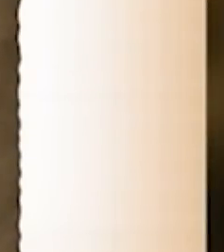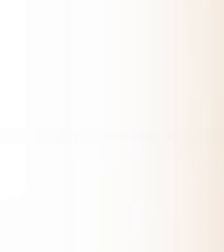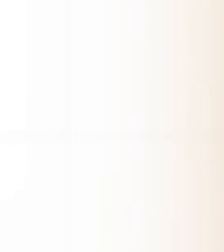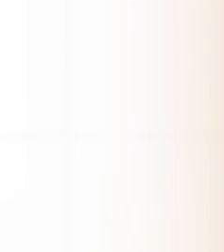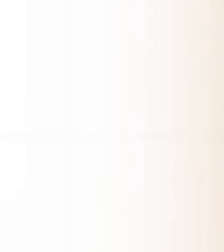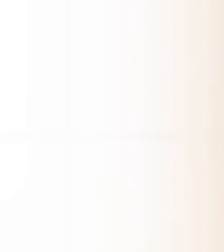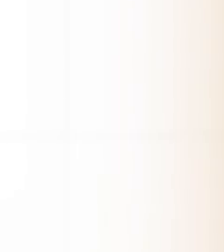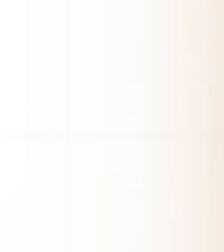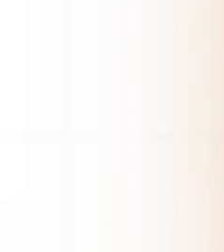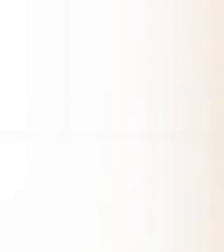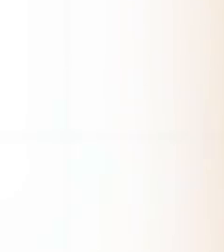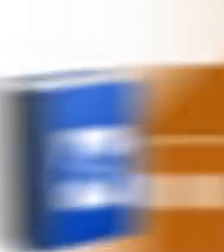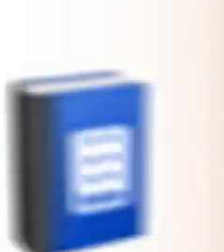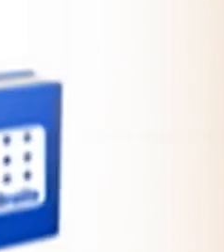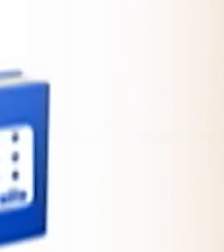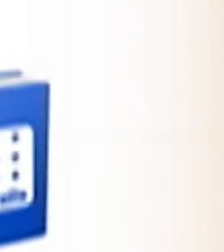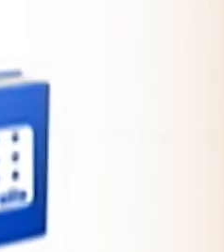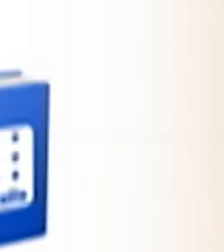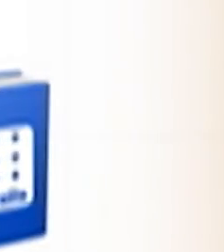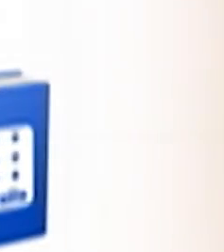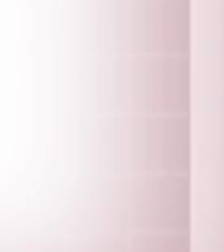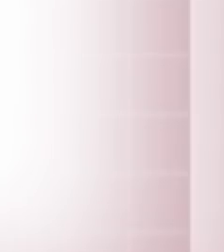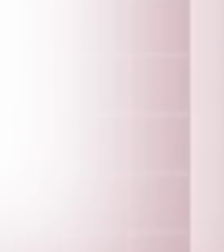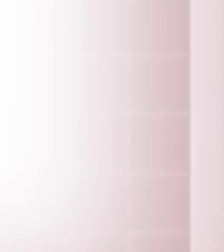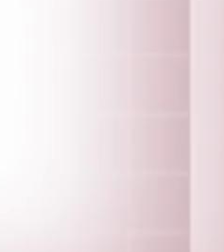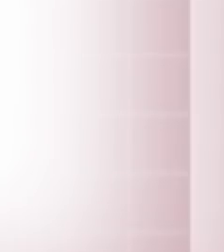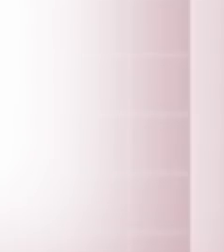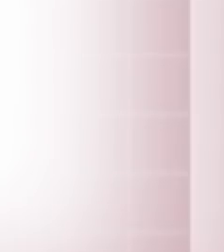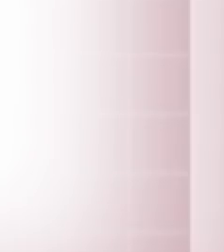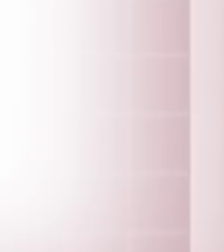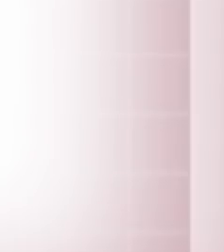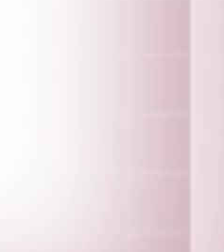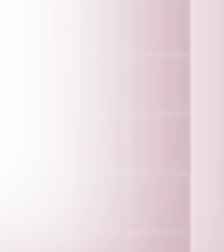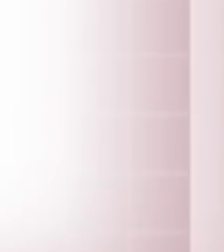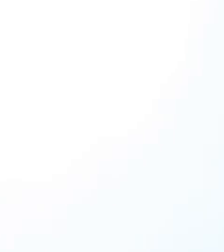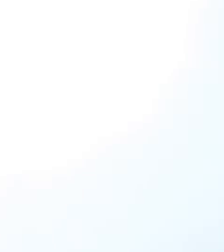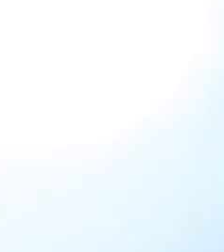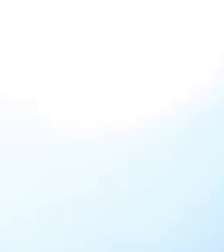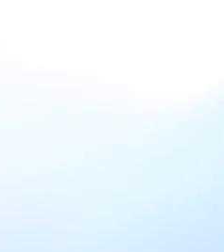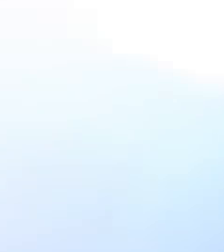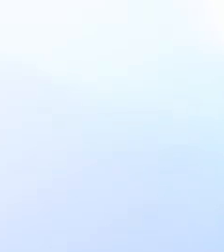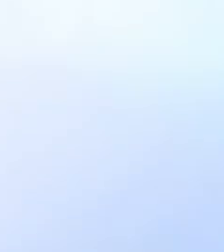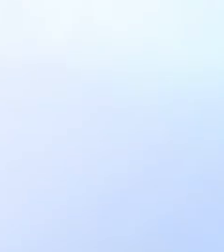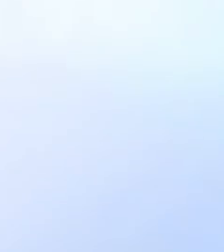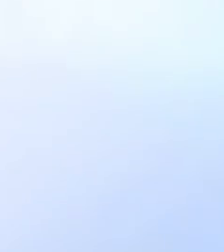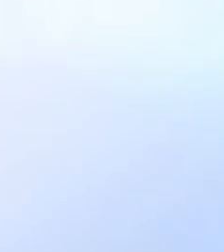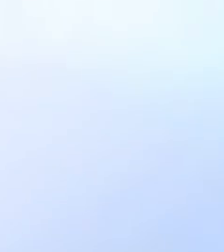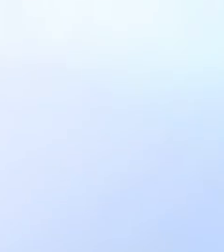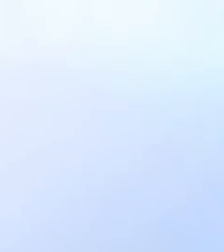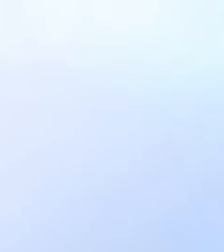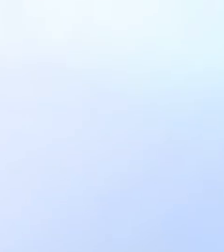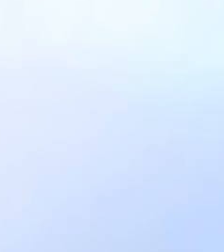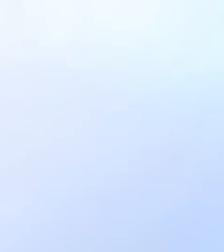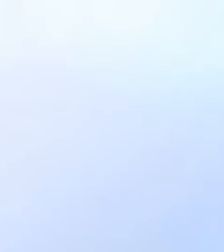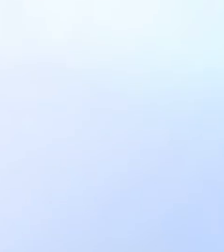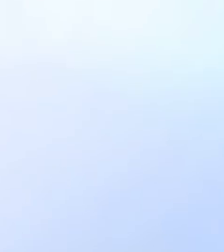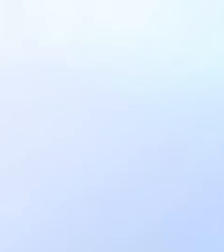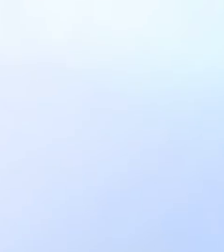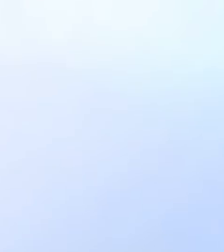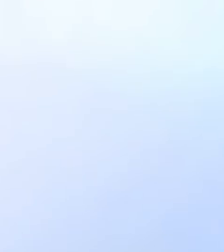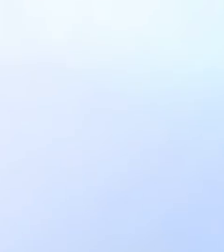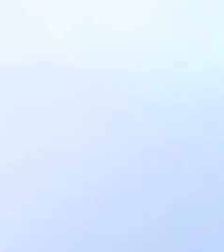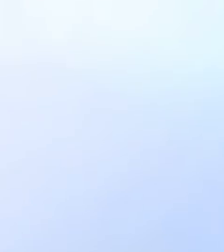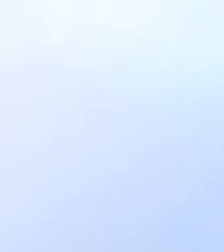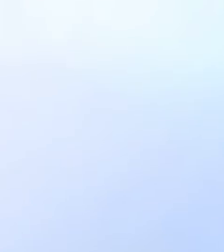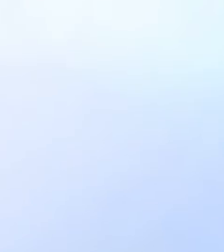campo. Educación Especial y Centro Fernando Centeno Güell, con repetición el sábado 7 a las 7 de la mañana y a